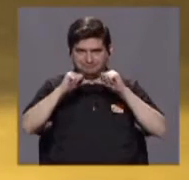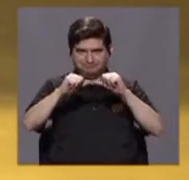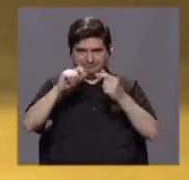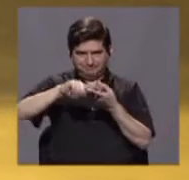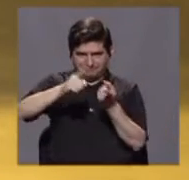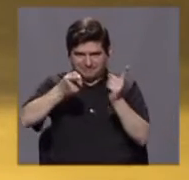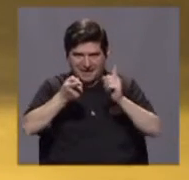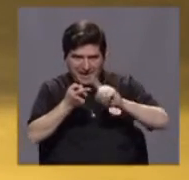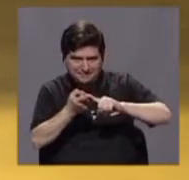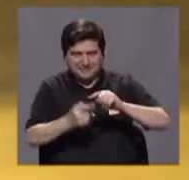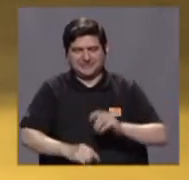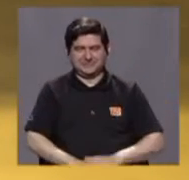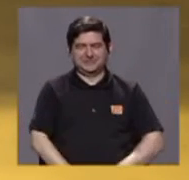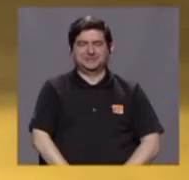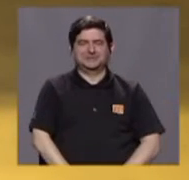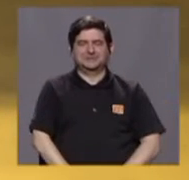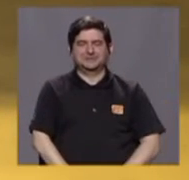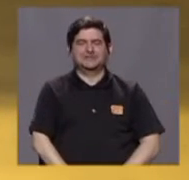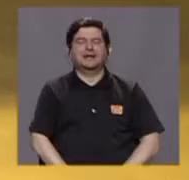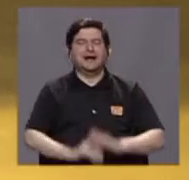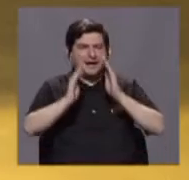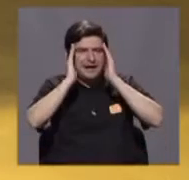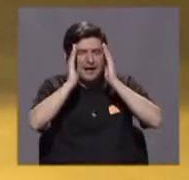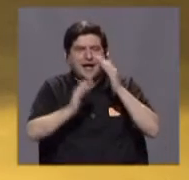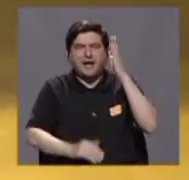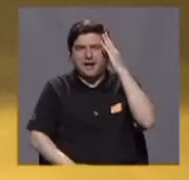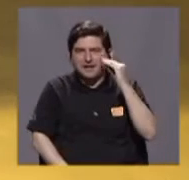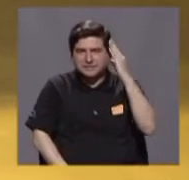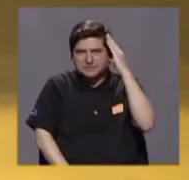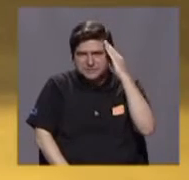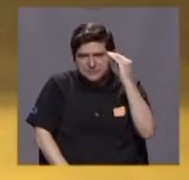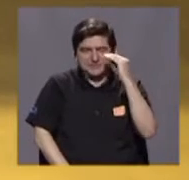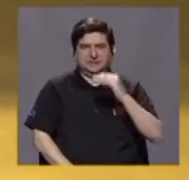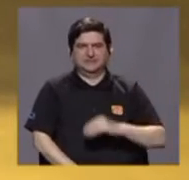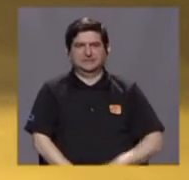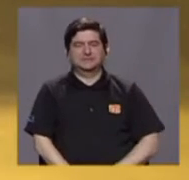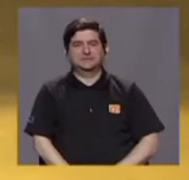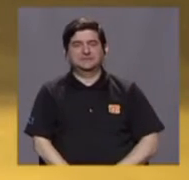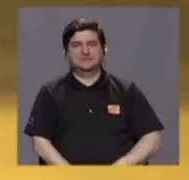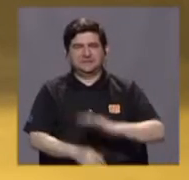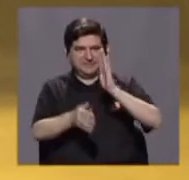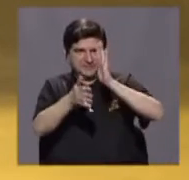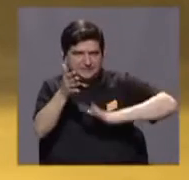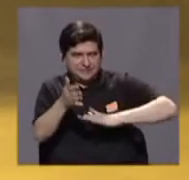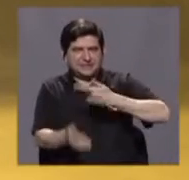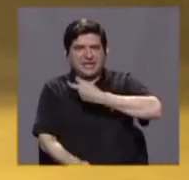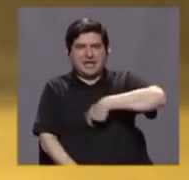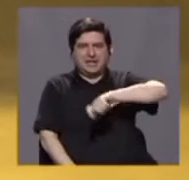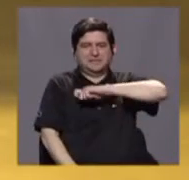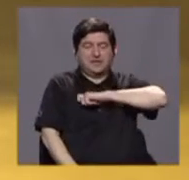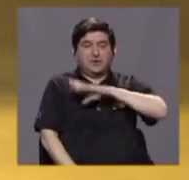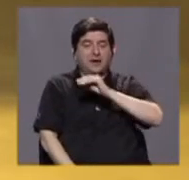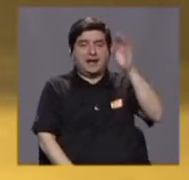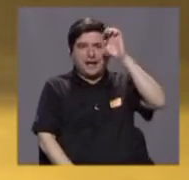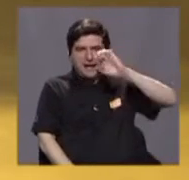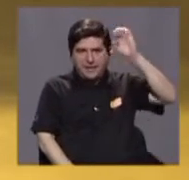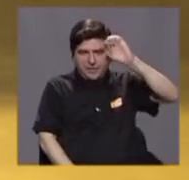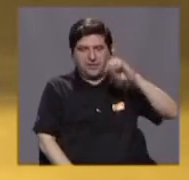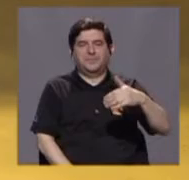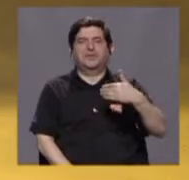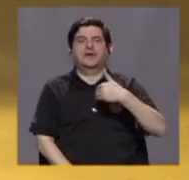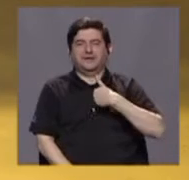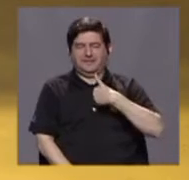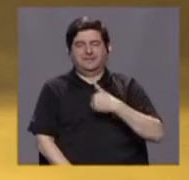Continuamos, amigas y amigos, escuchando la experiencia catalana, española, europea, de